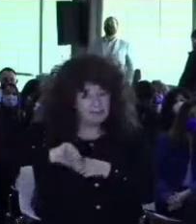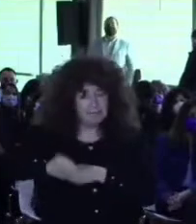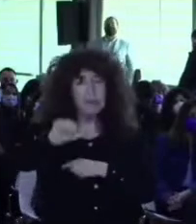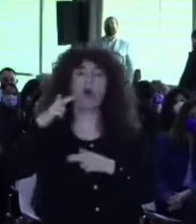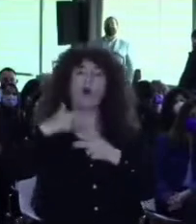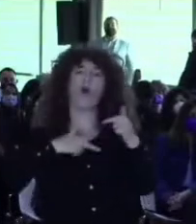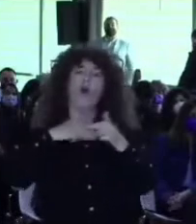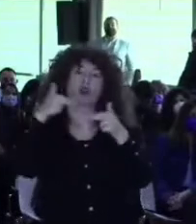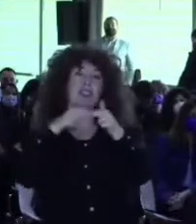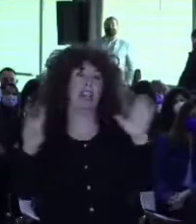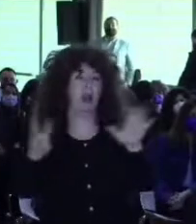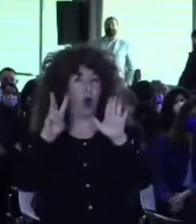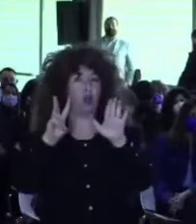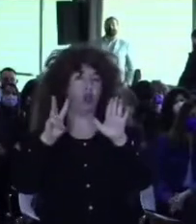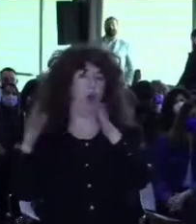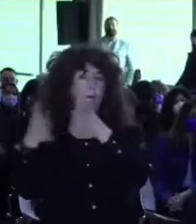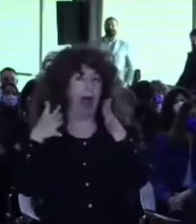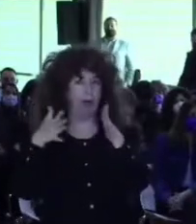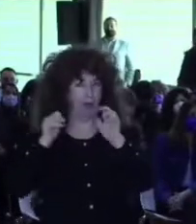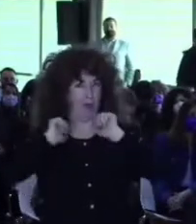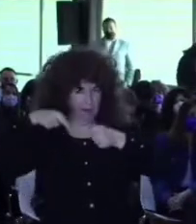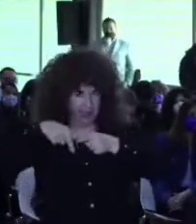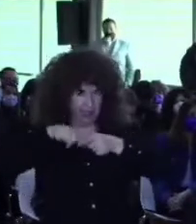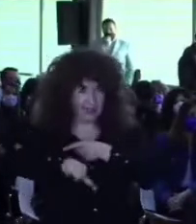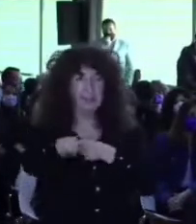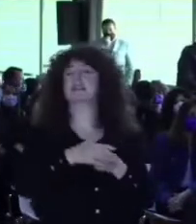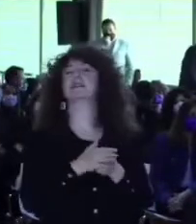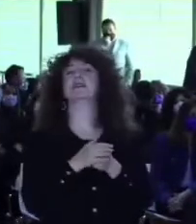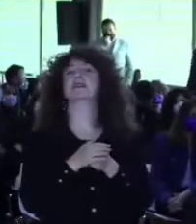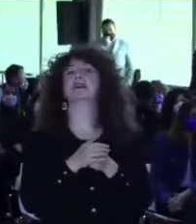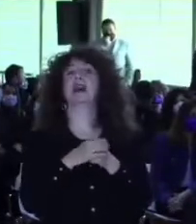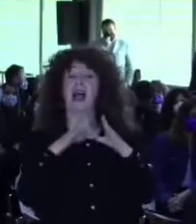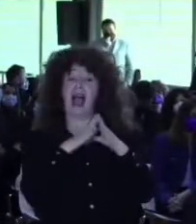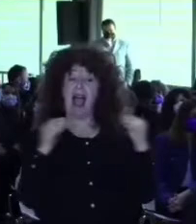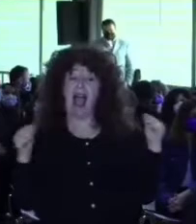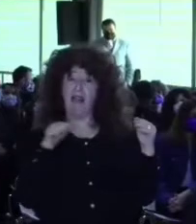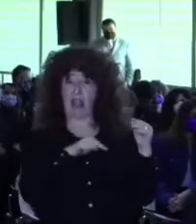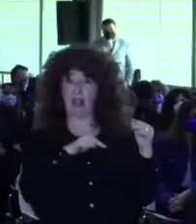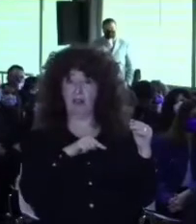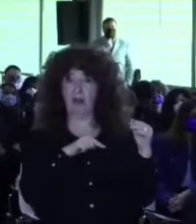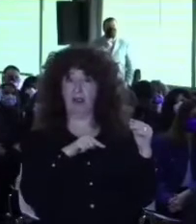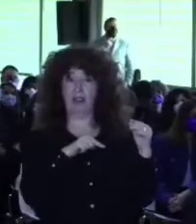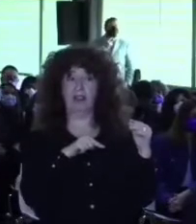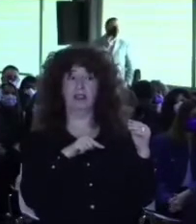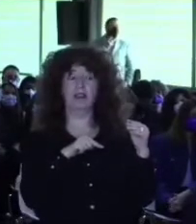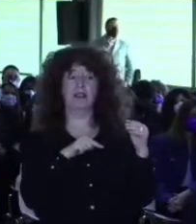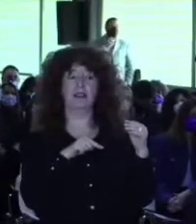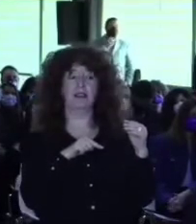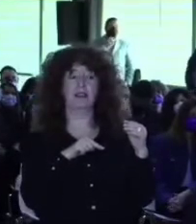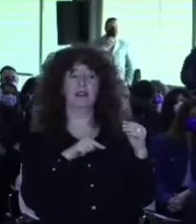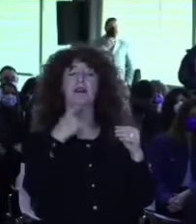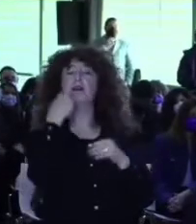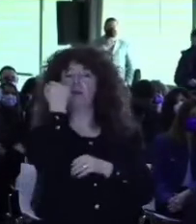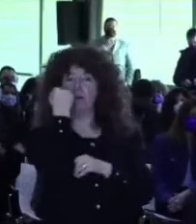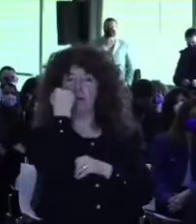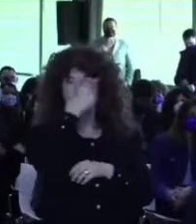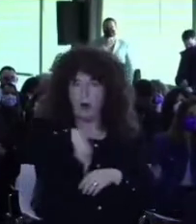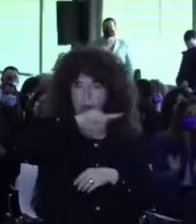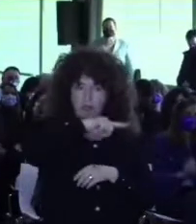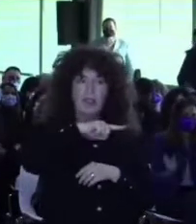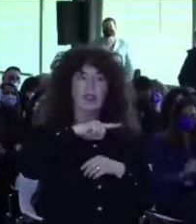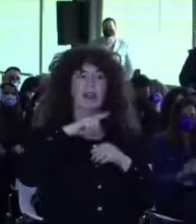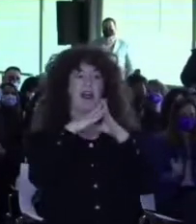el próximo 8 de marzo. En Andalucía, we call it poderío.